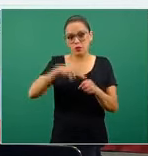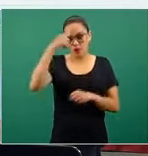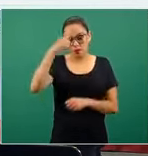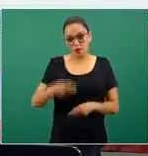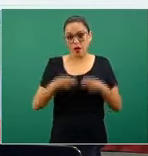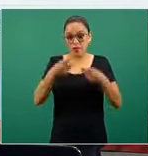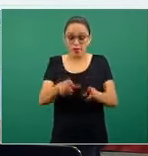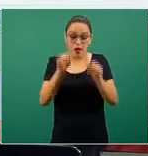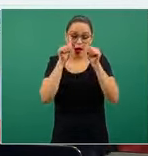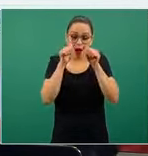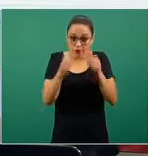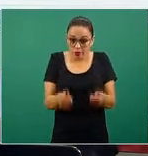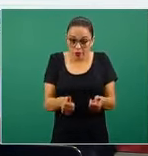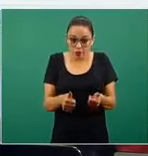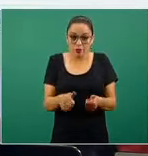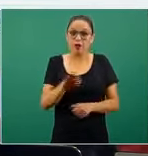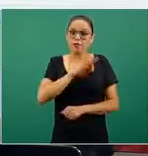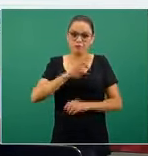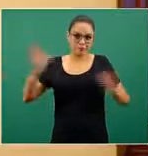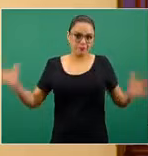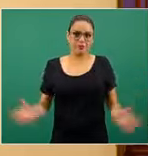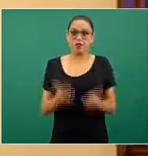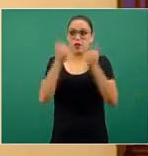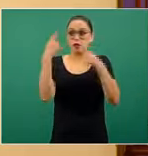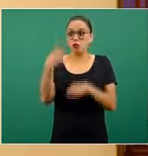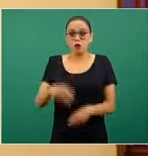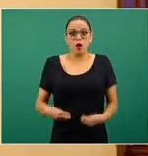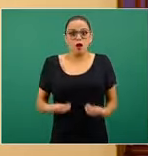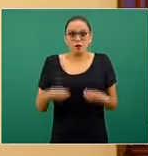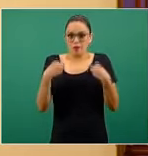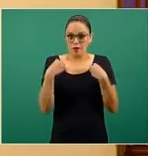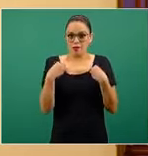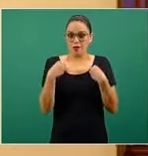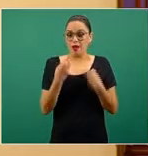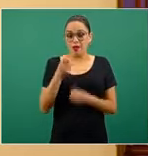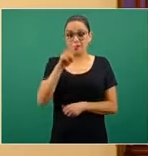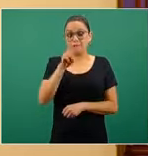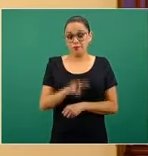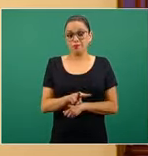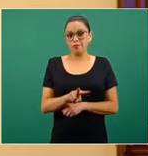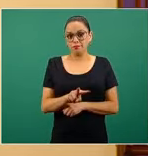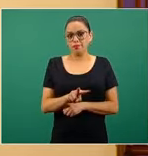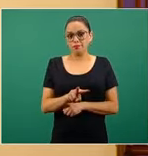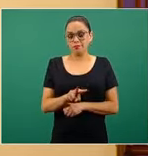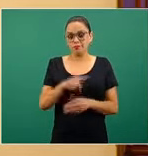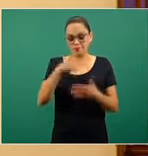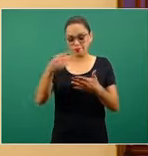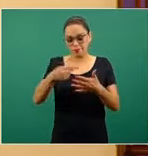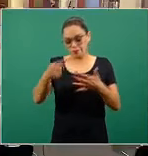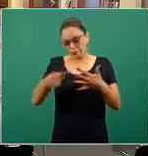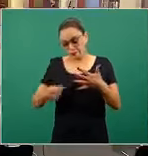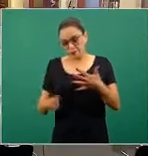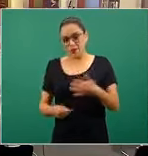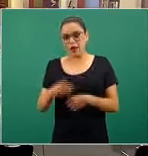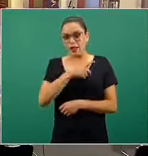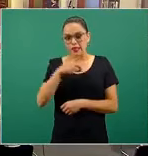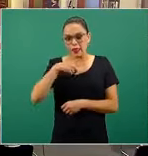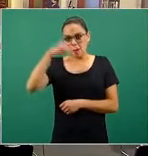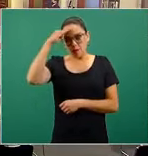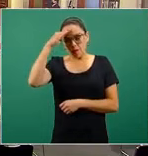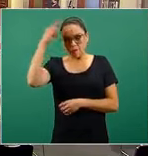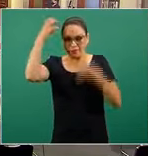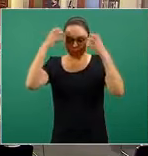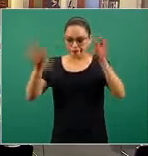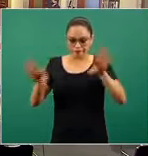y salvarles literalmente la vida. Entonces, eso es otro criterio también que se debe de tomar. En la siguiente diapositiva podemos